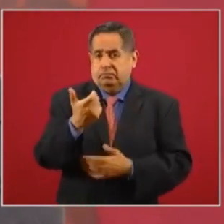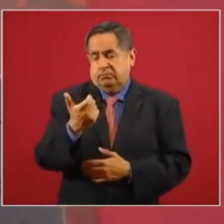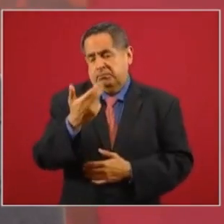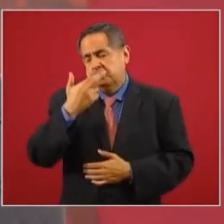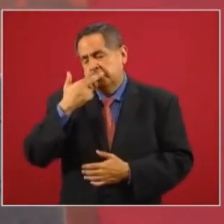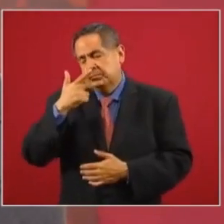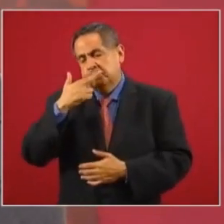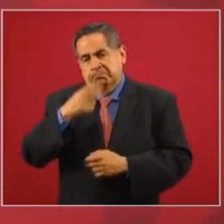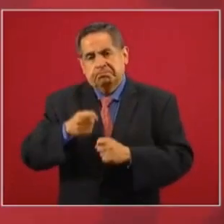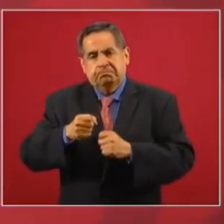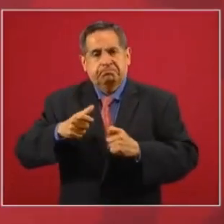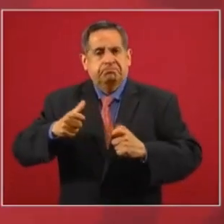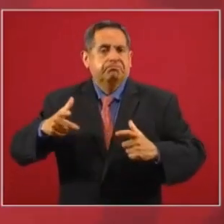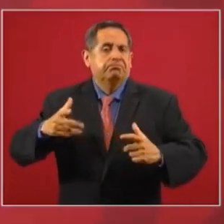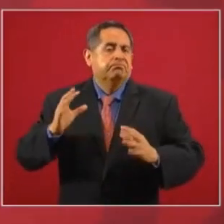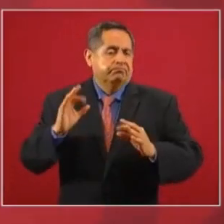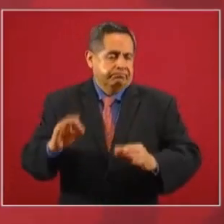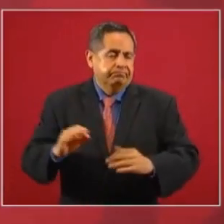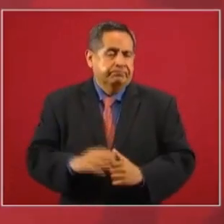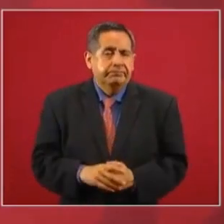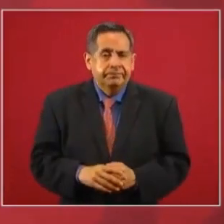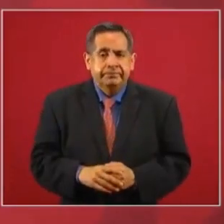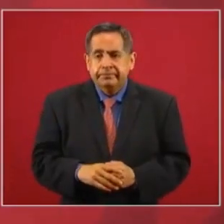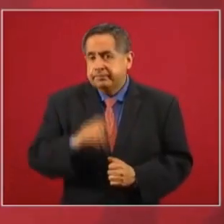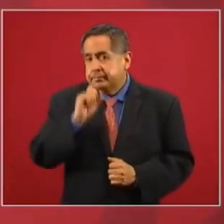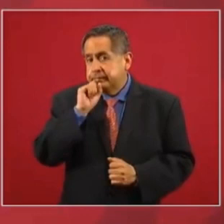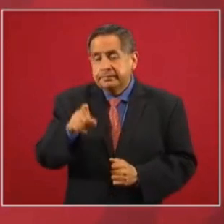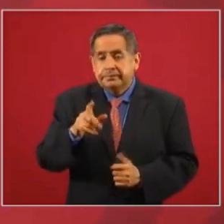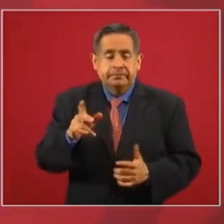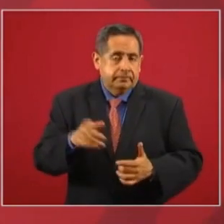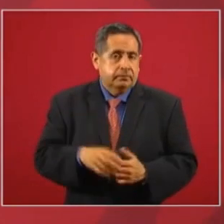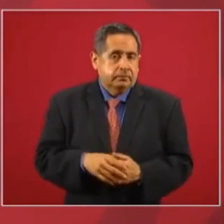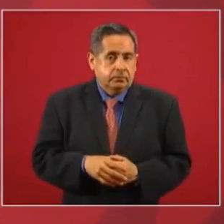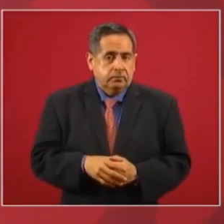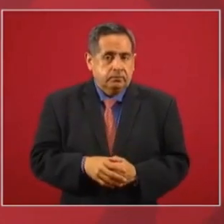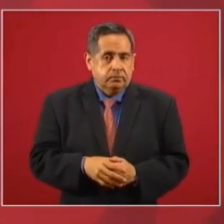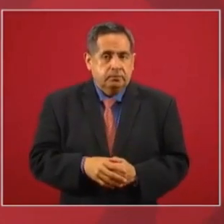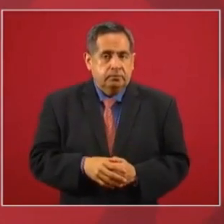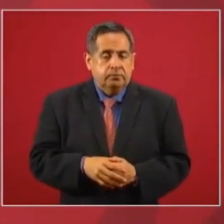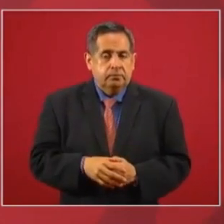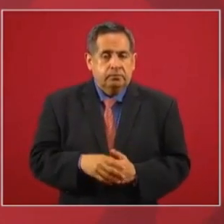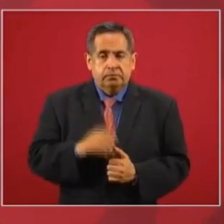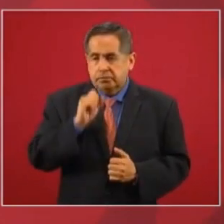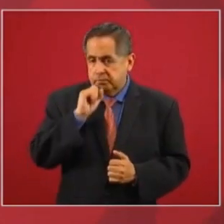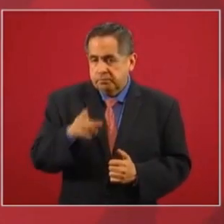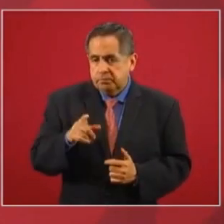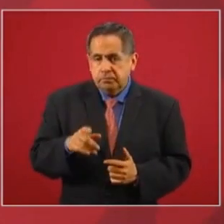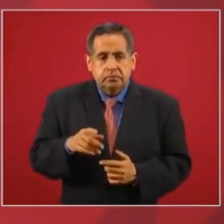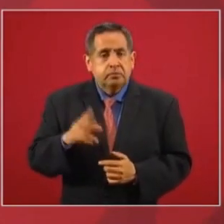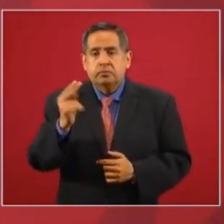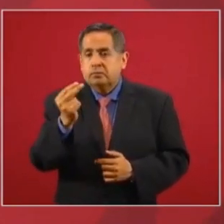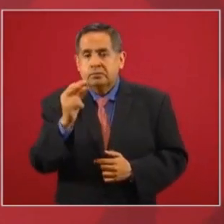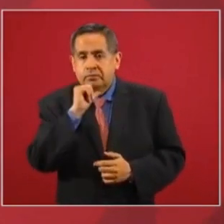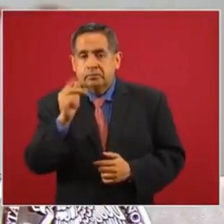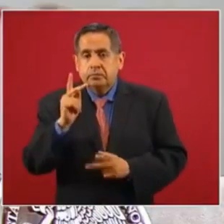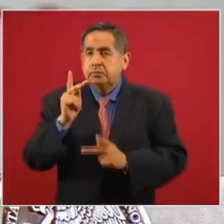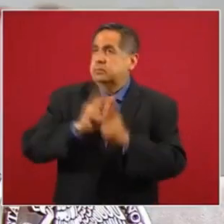Y sin contratar deuda.